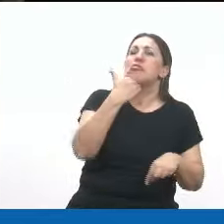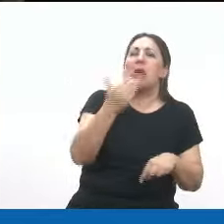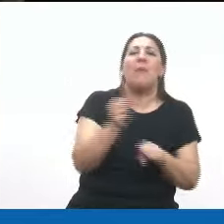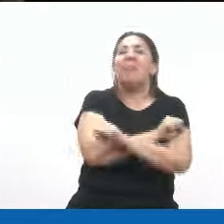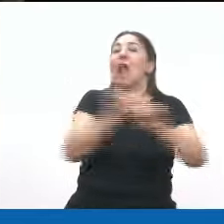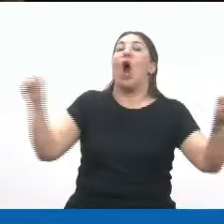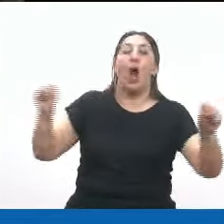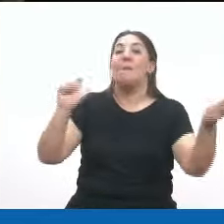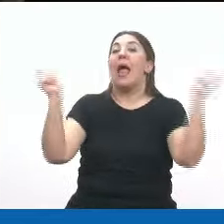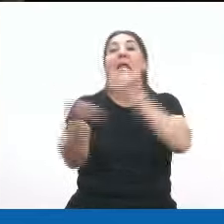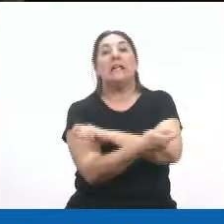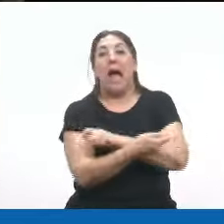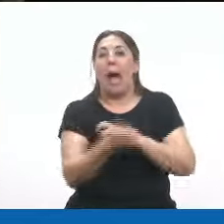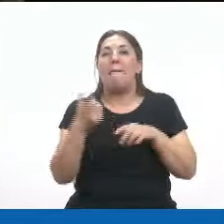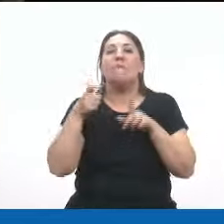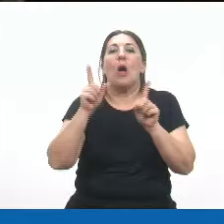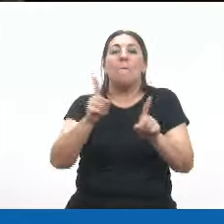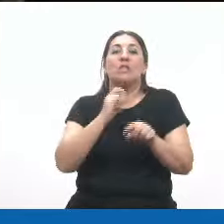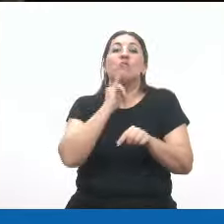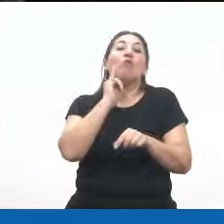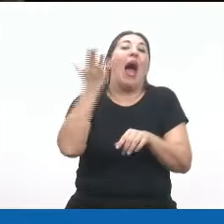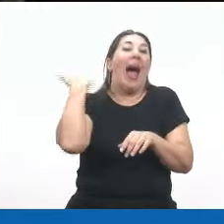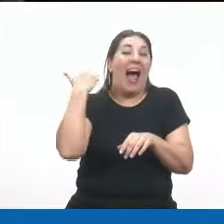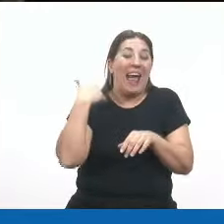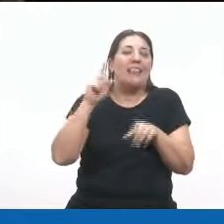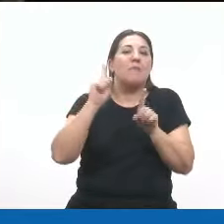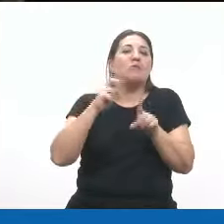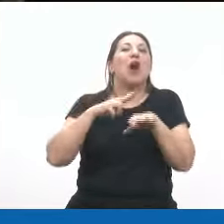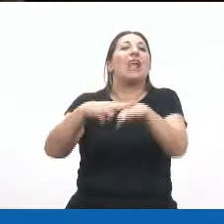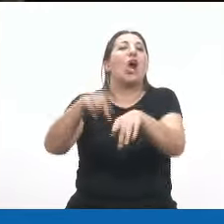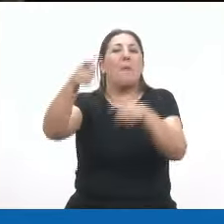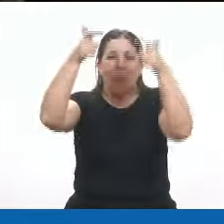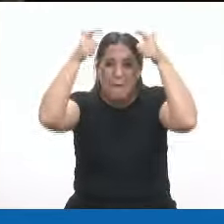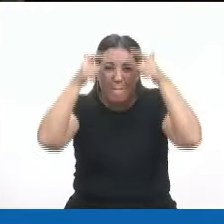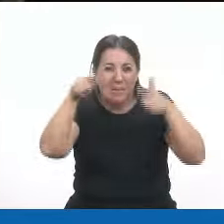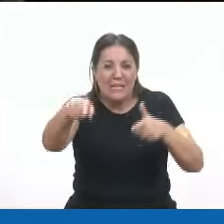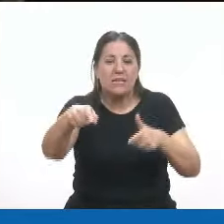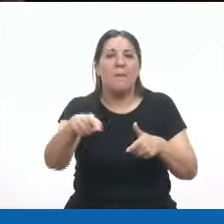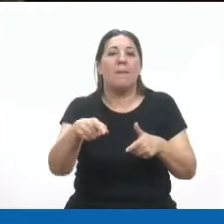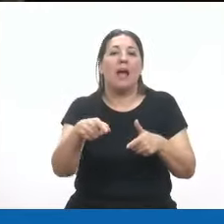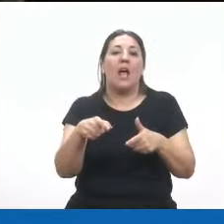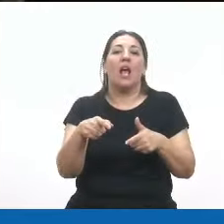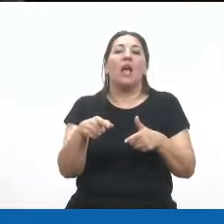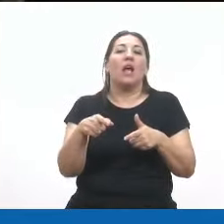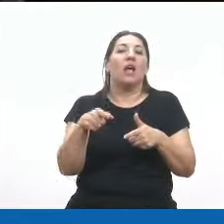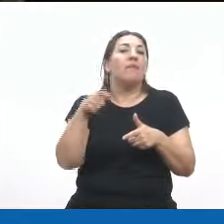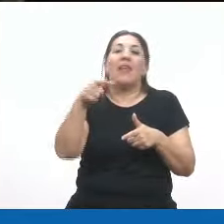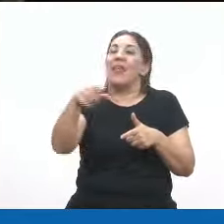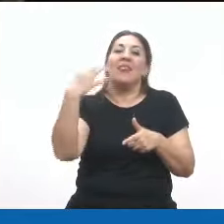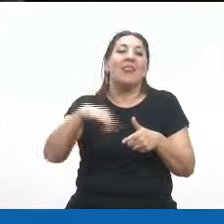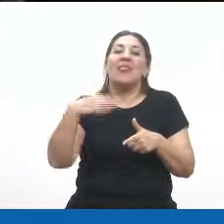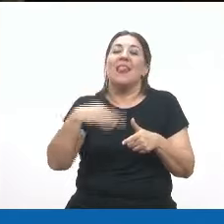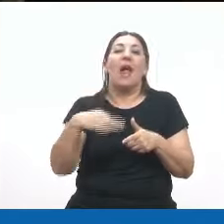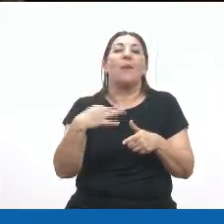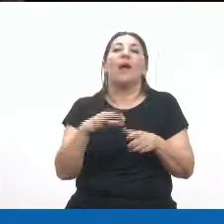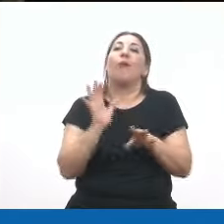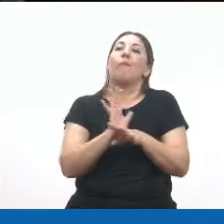maquiavelo le recomienda maquiavelo al príncipe los favores deben darse poco a